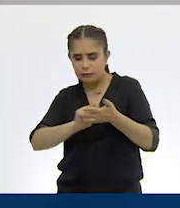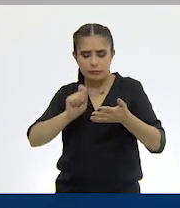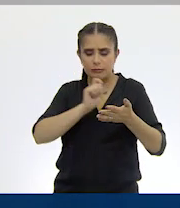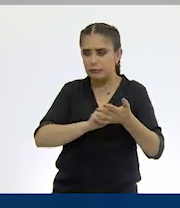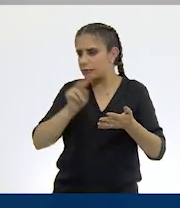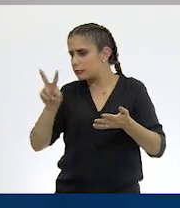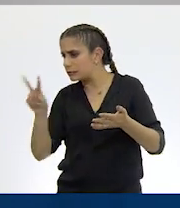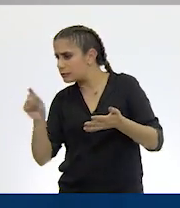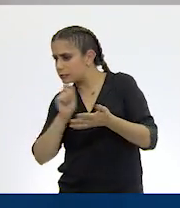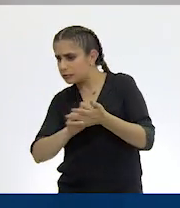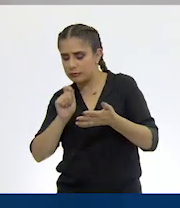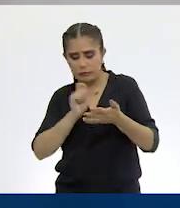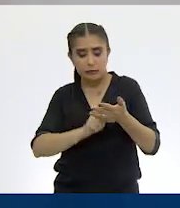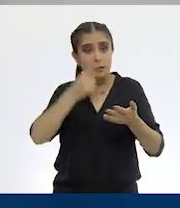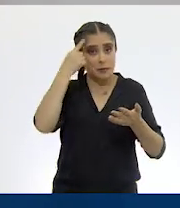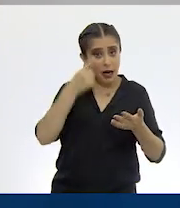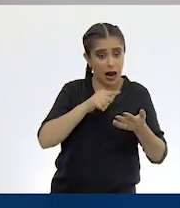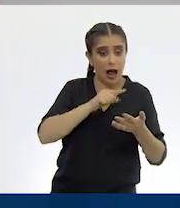¿Para qué?